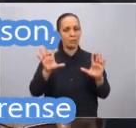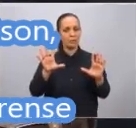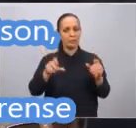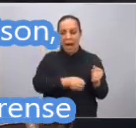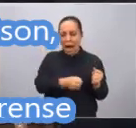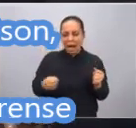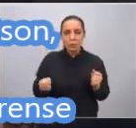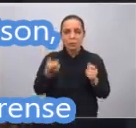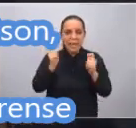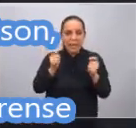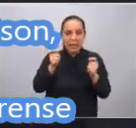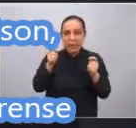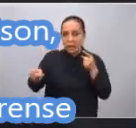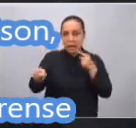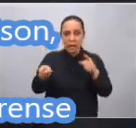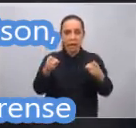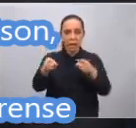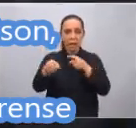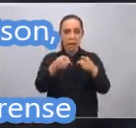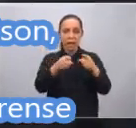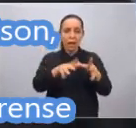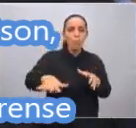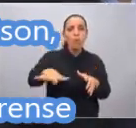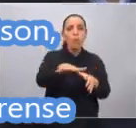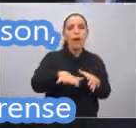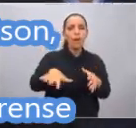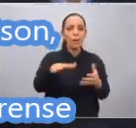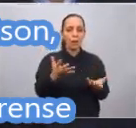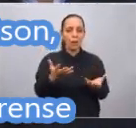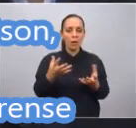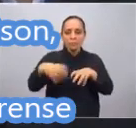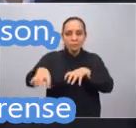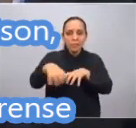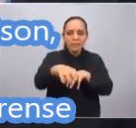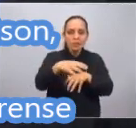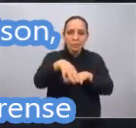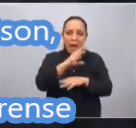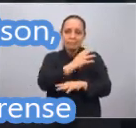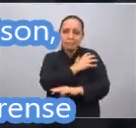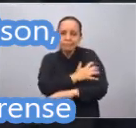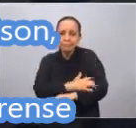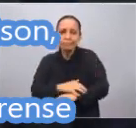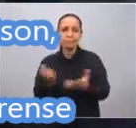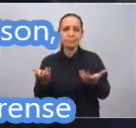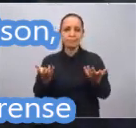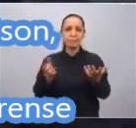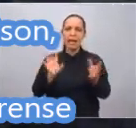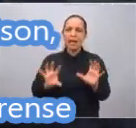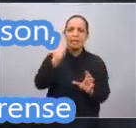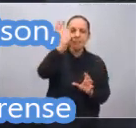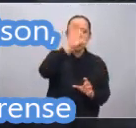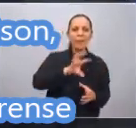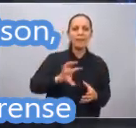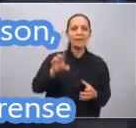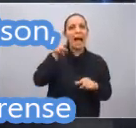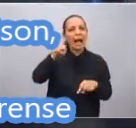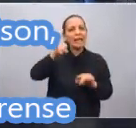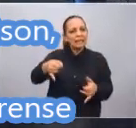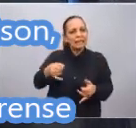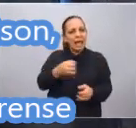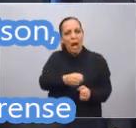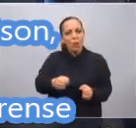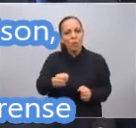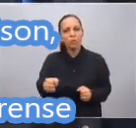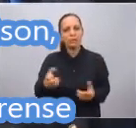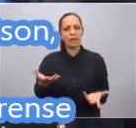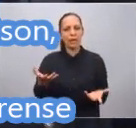ajustó al pueblo, le ajustó a los sectores populares, le ajustó a las provincias argentinas, le ajustó